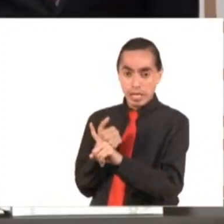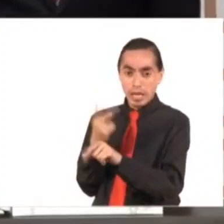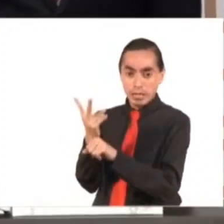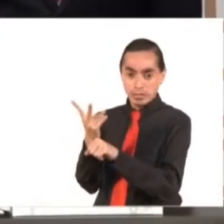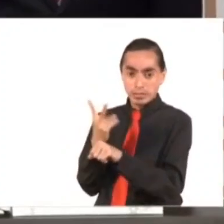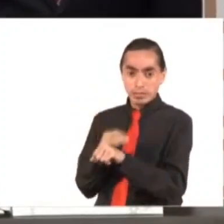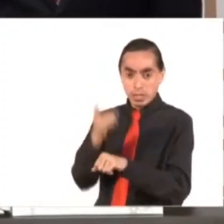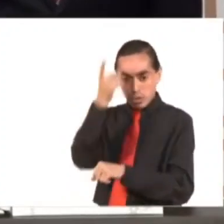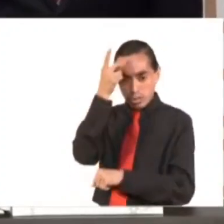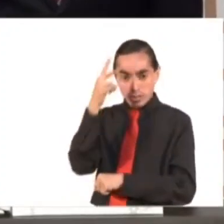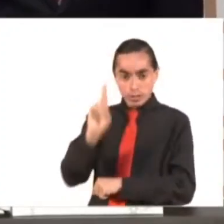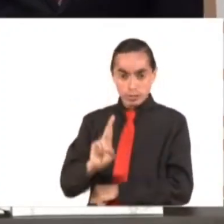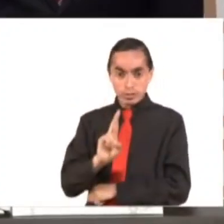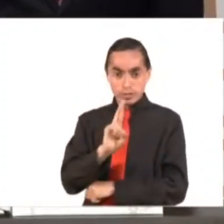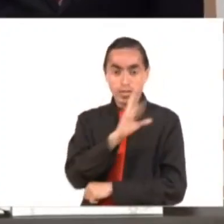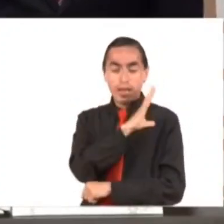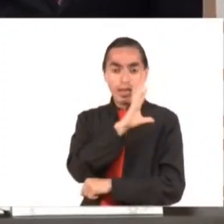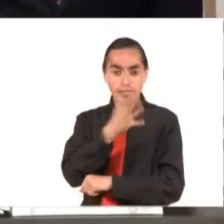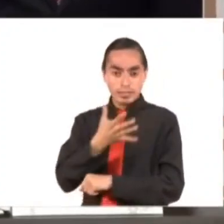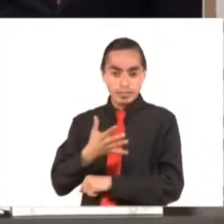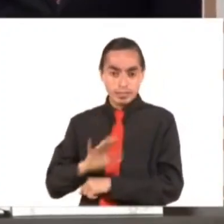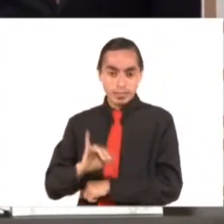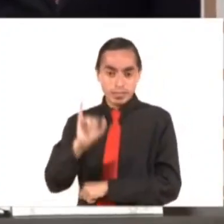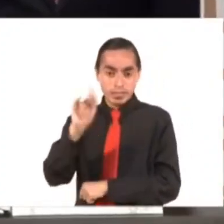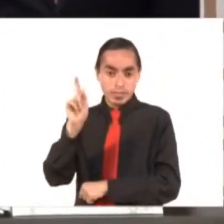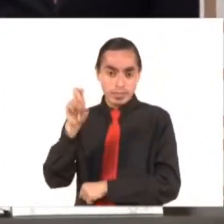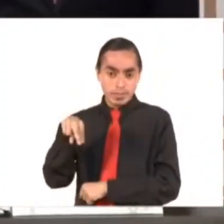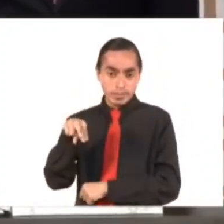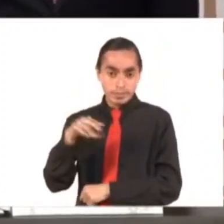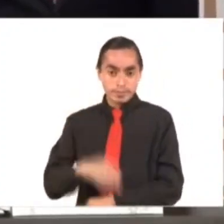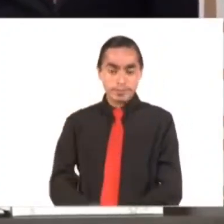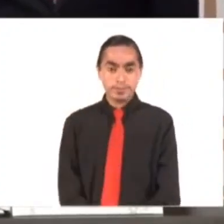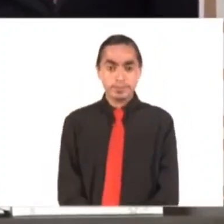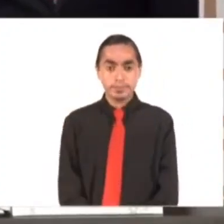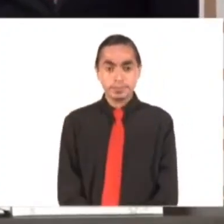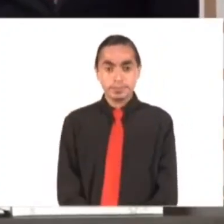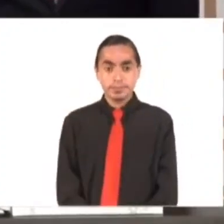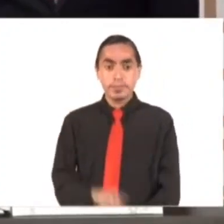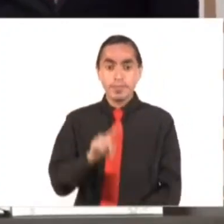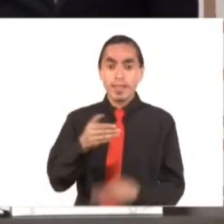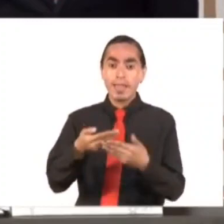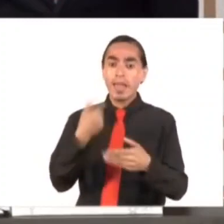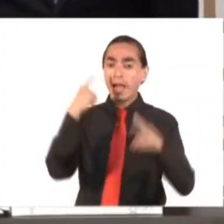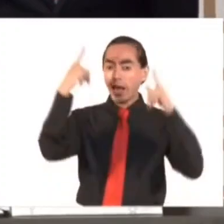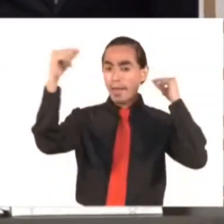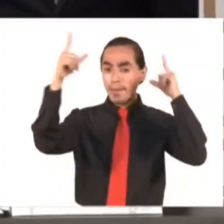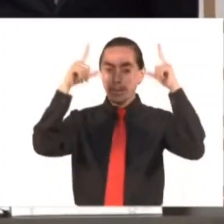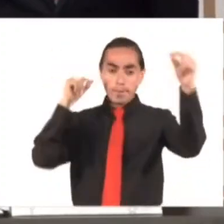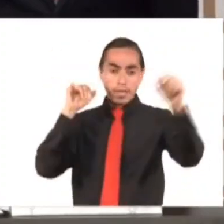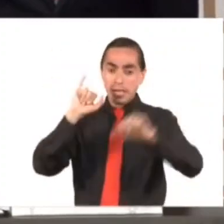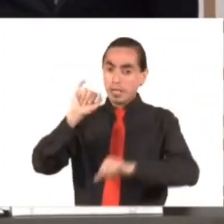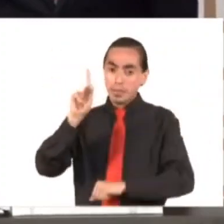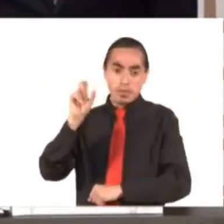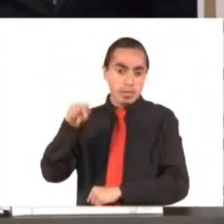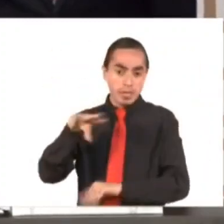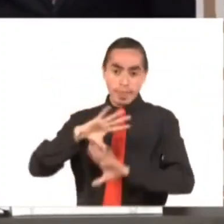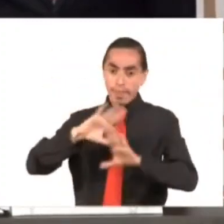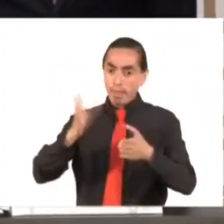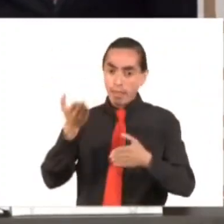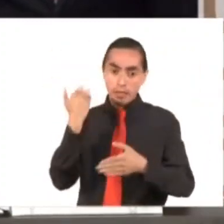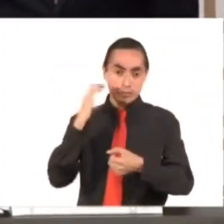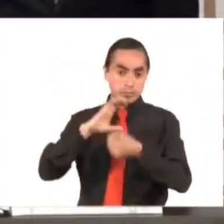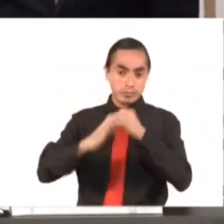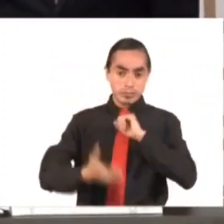director general del Instituto Politécnico Nacional. Él es egresado del Politécnico